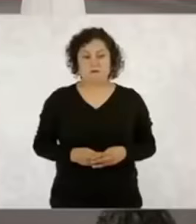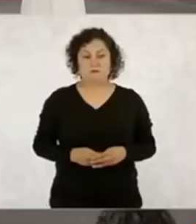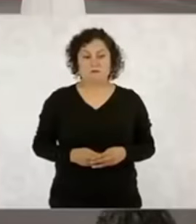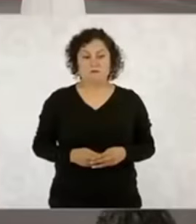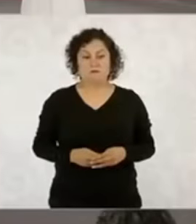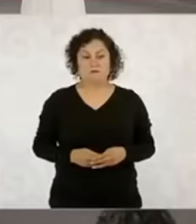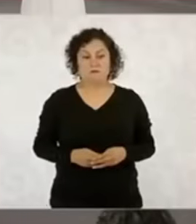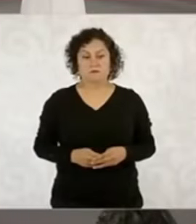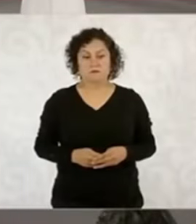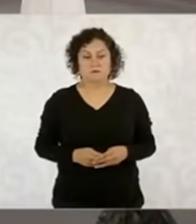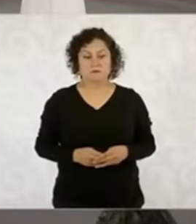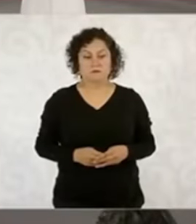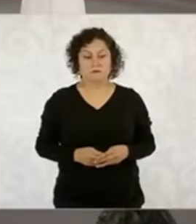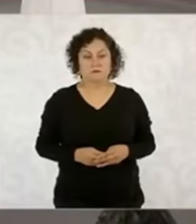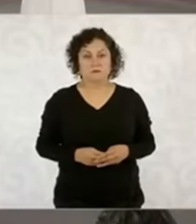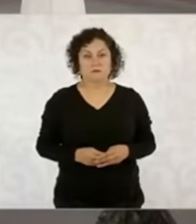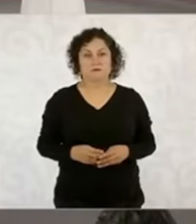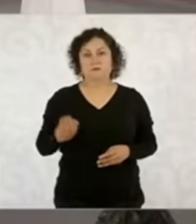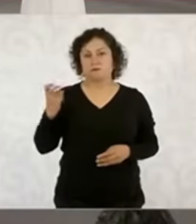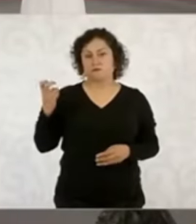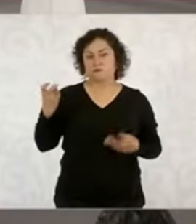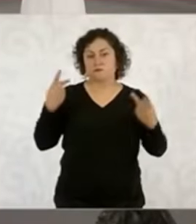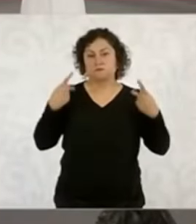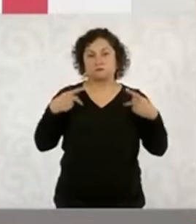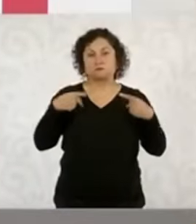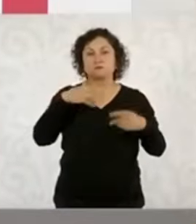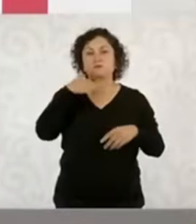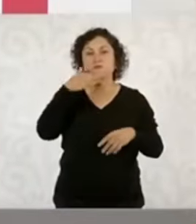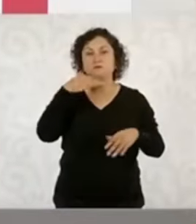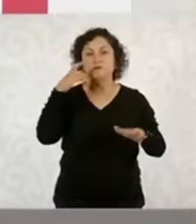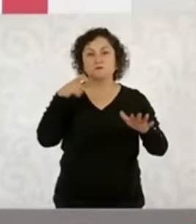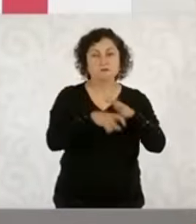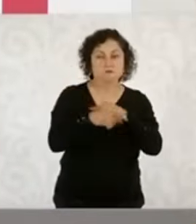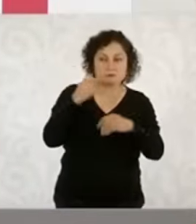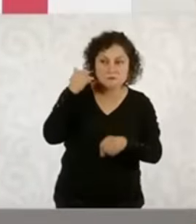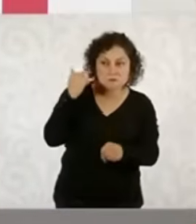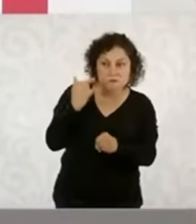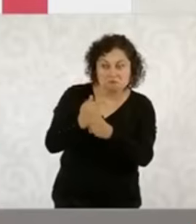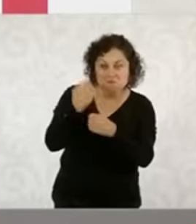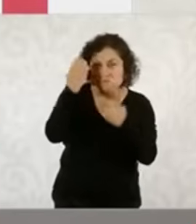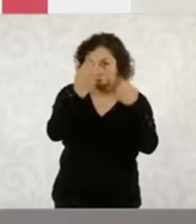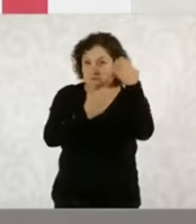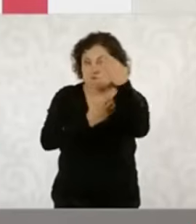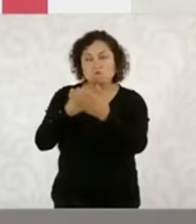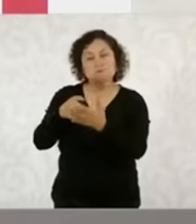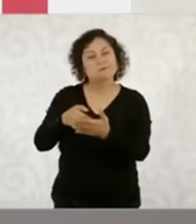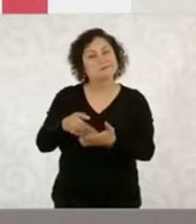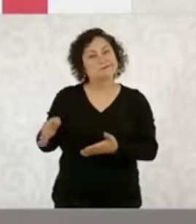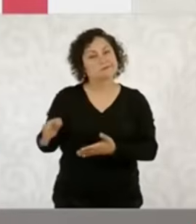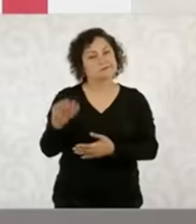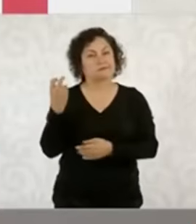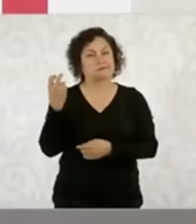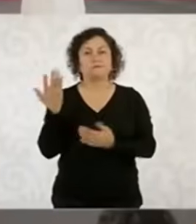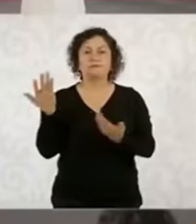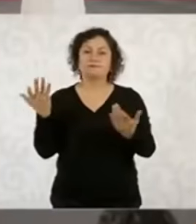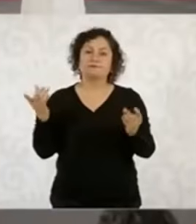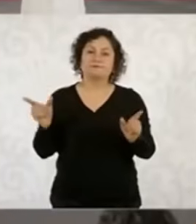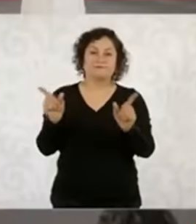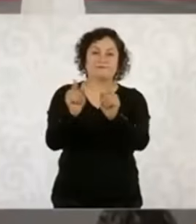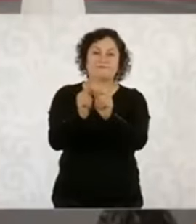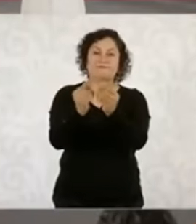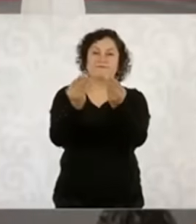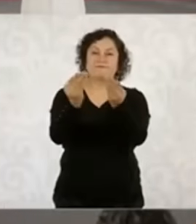empleados que ya se les rescindió su contrato. La que sigue. Y con esto concluimos. Y muchas gracias.